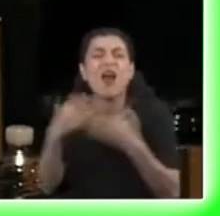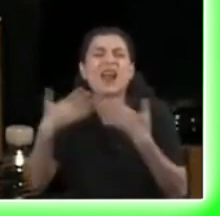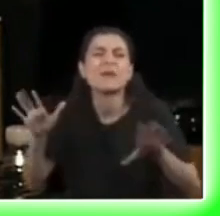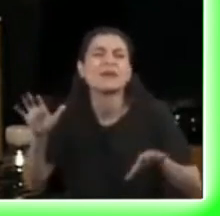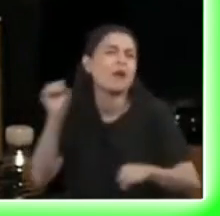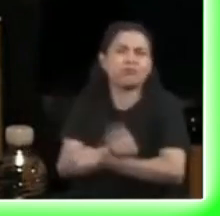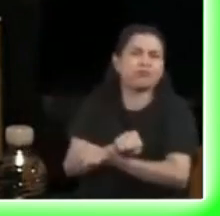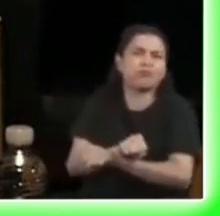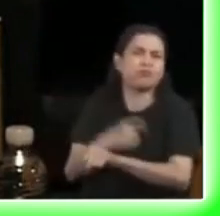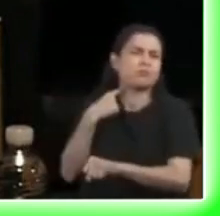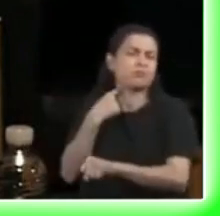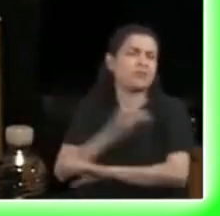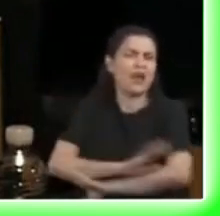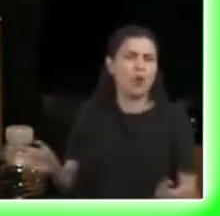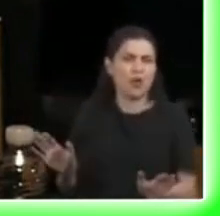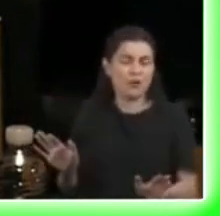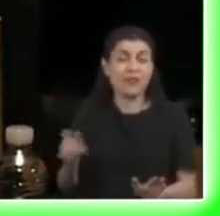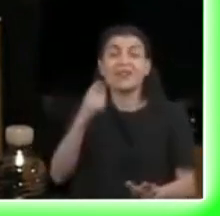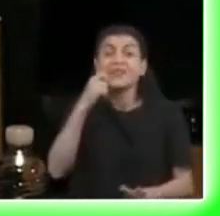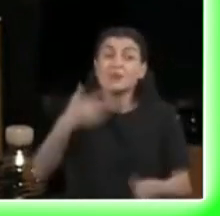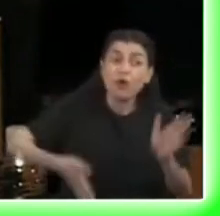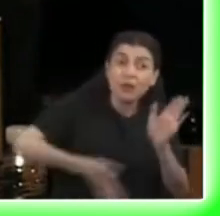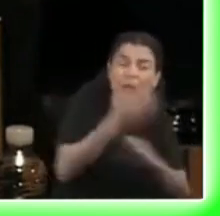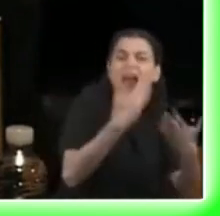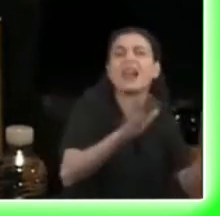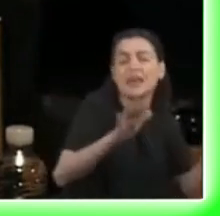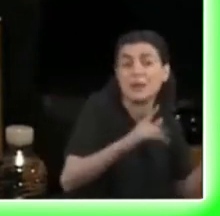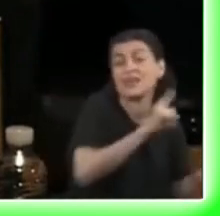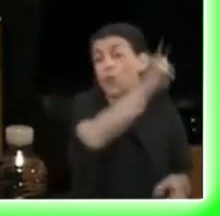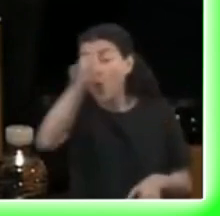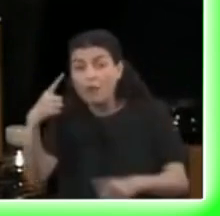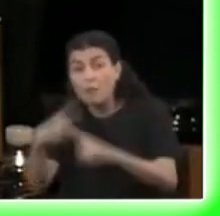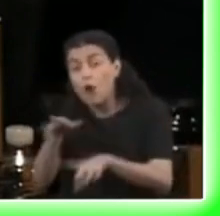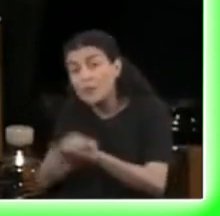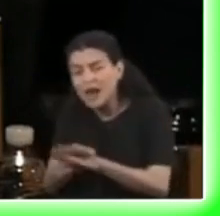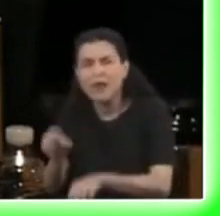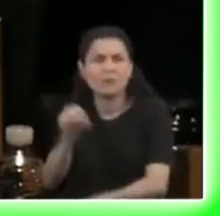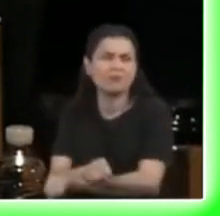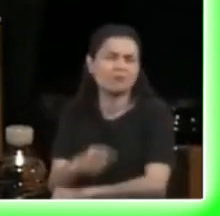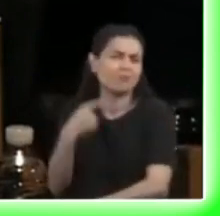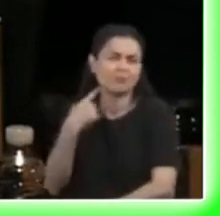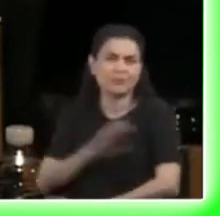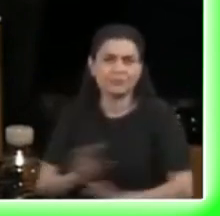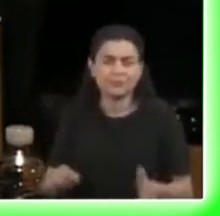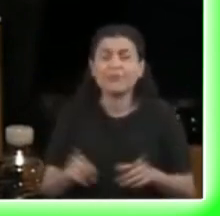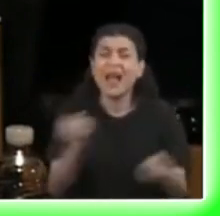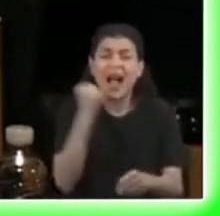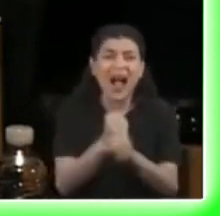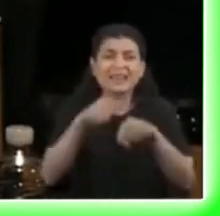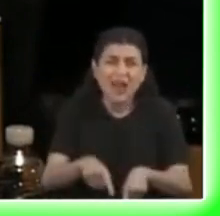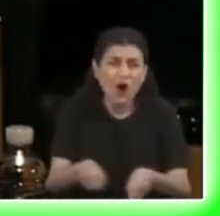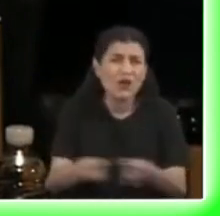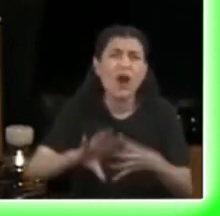siendo, digamos, la lucha que hoy persiste en nuestros días. Y